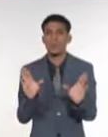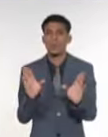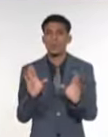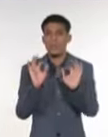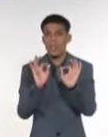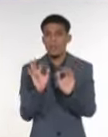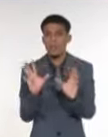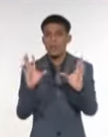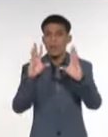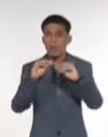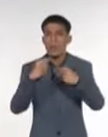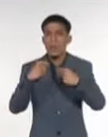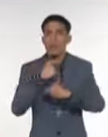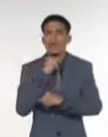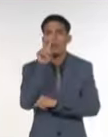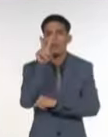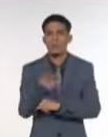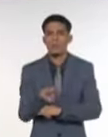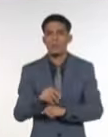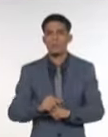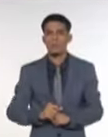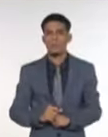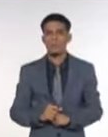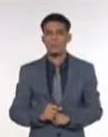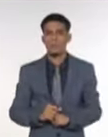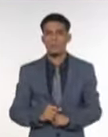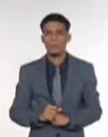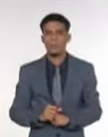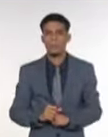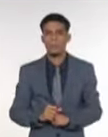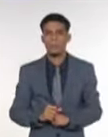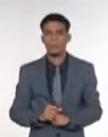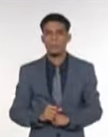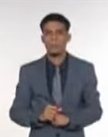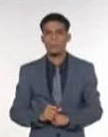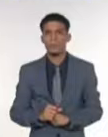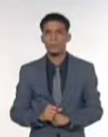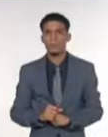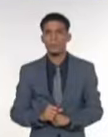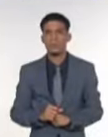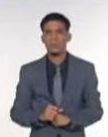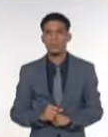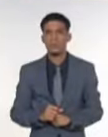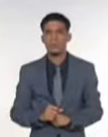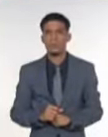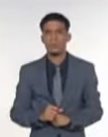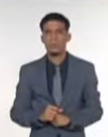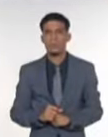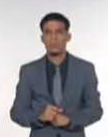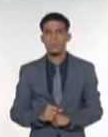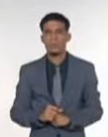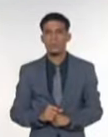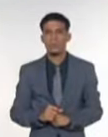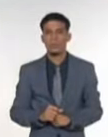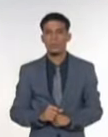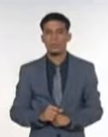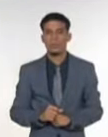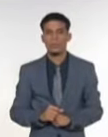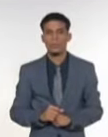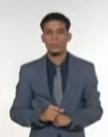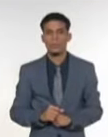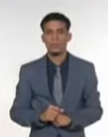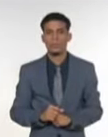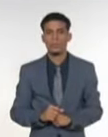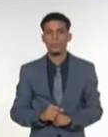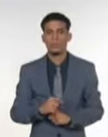ejercicio de rigor. Roberto Rivero y Karina Sotomayor, Canal Cubano de Noticias.